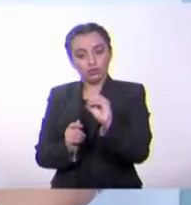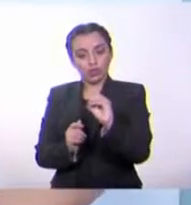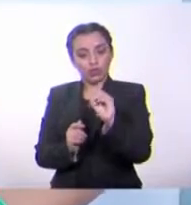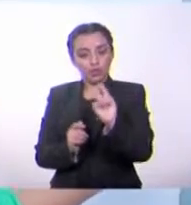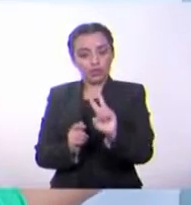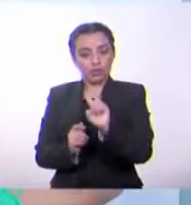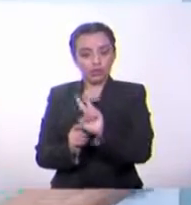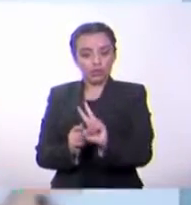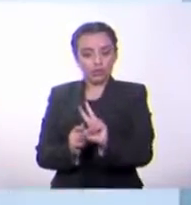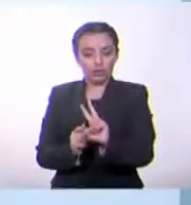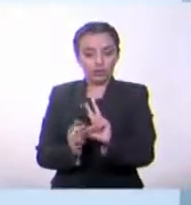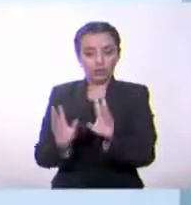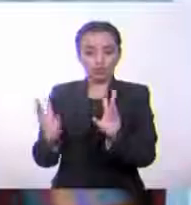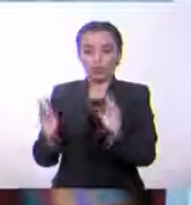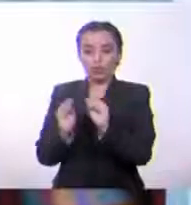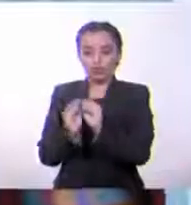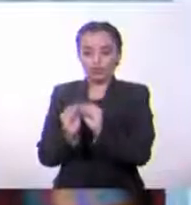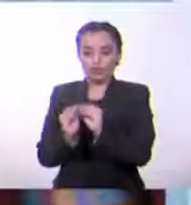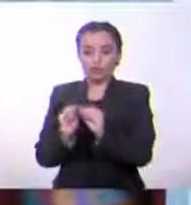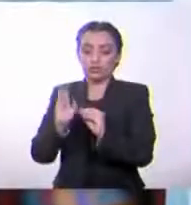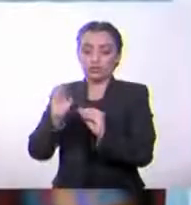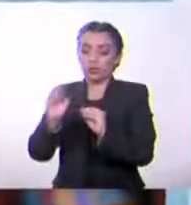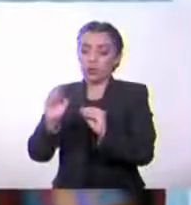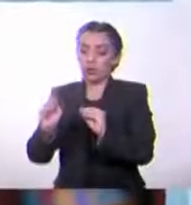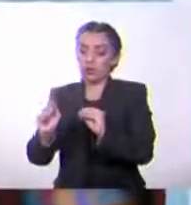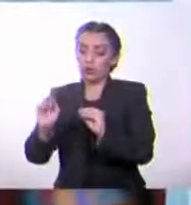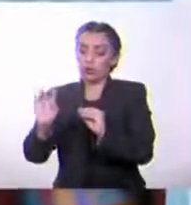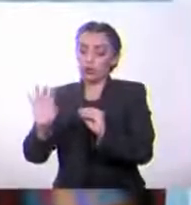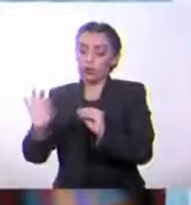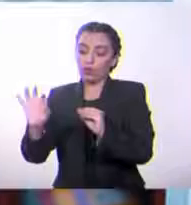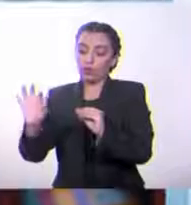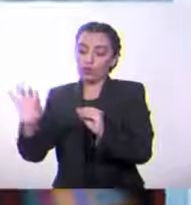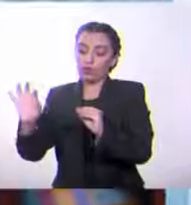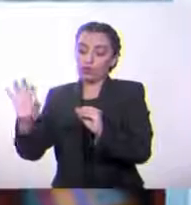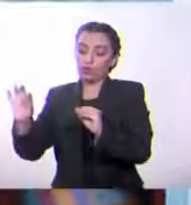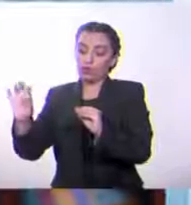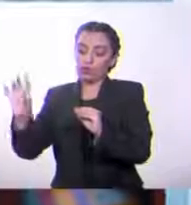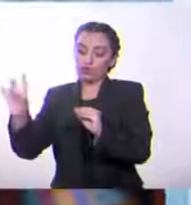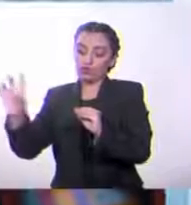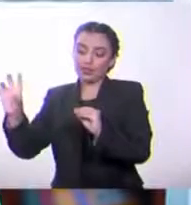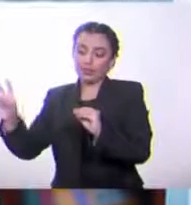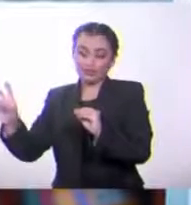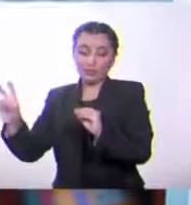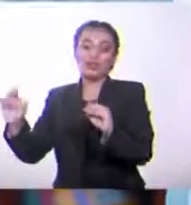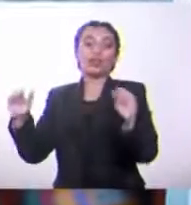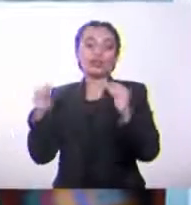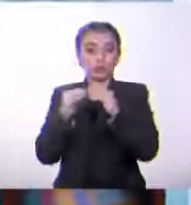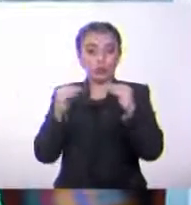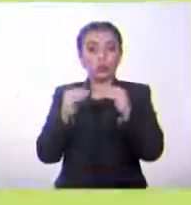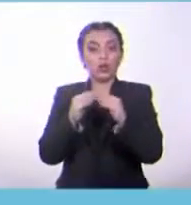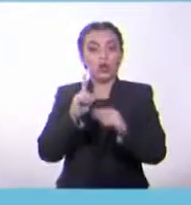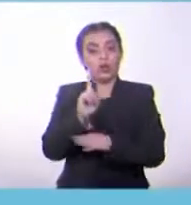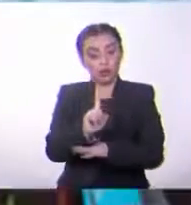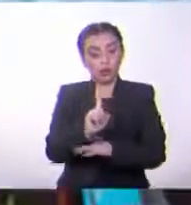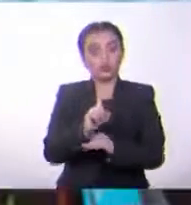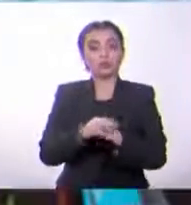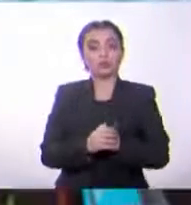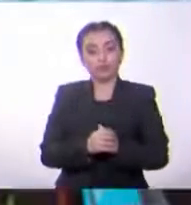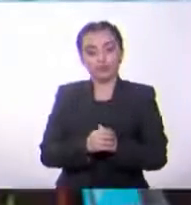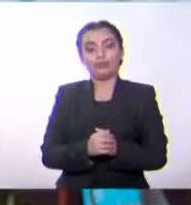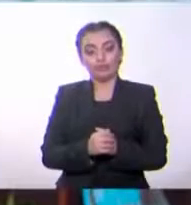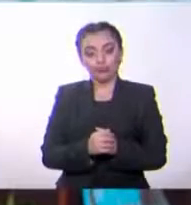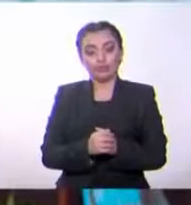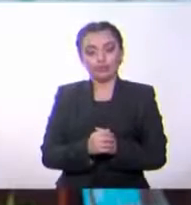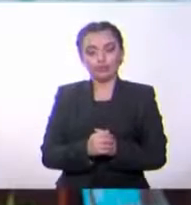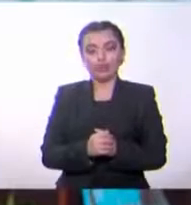0.99977 es igual a 1. Y de esta forma comprobamos que el cálculo es correcto. No es